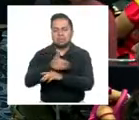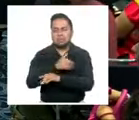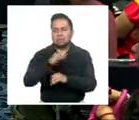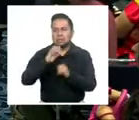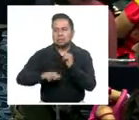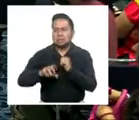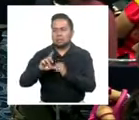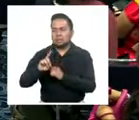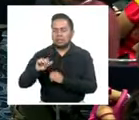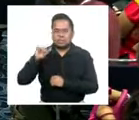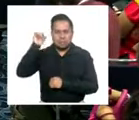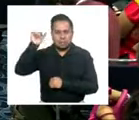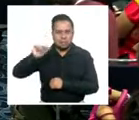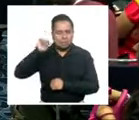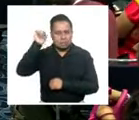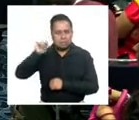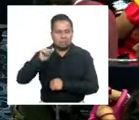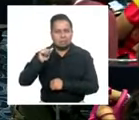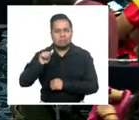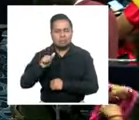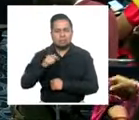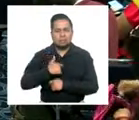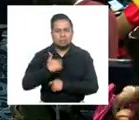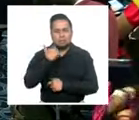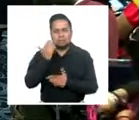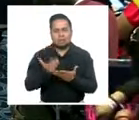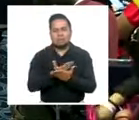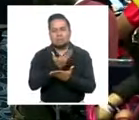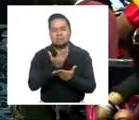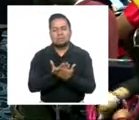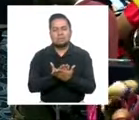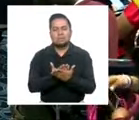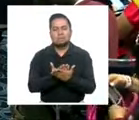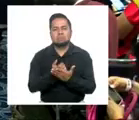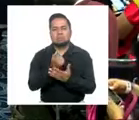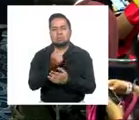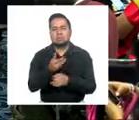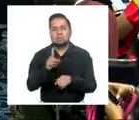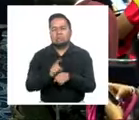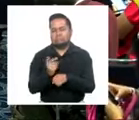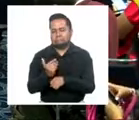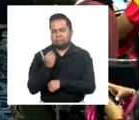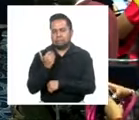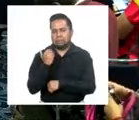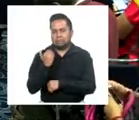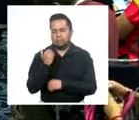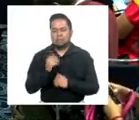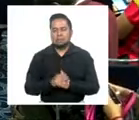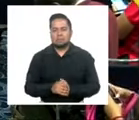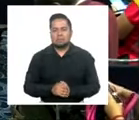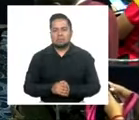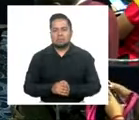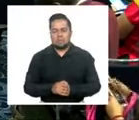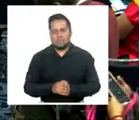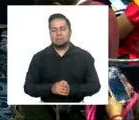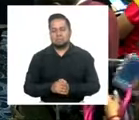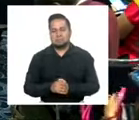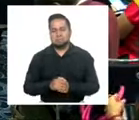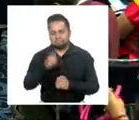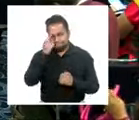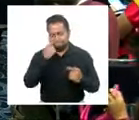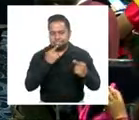termina el 30 de abril, lo queremos presentar a unos días antes para que se discuta.